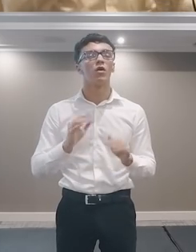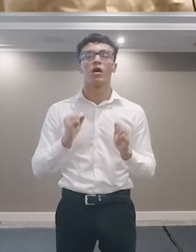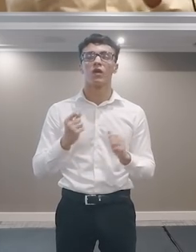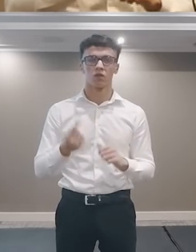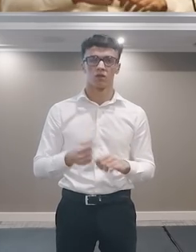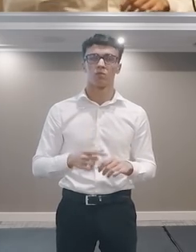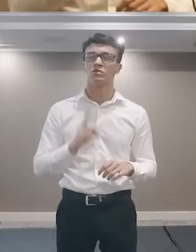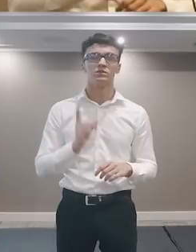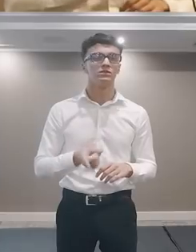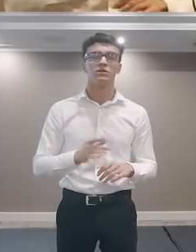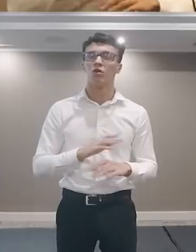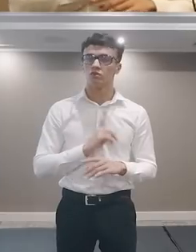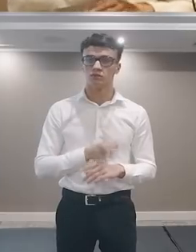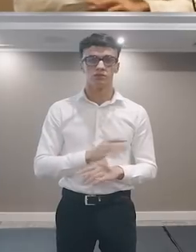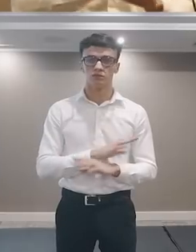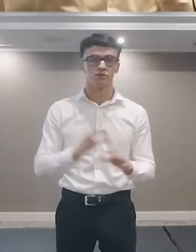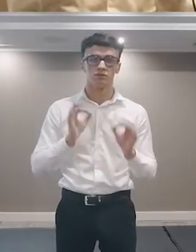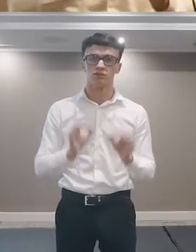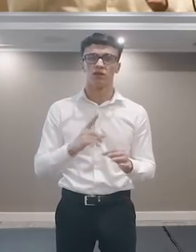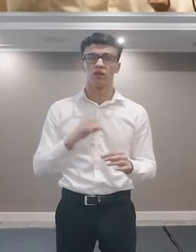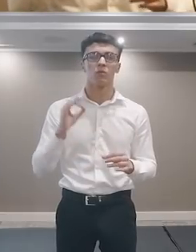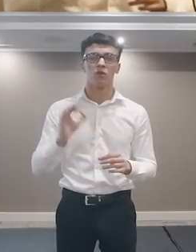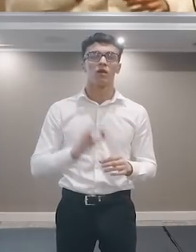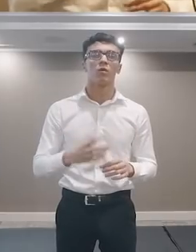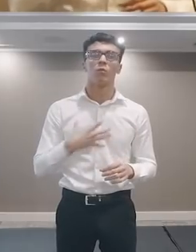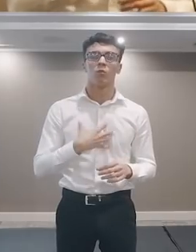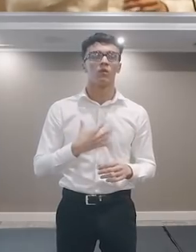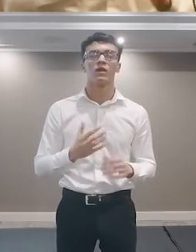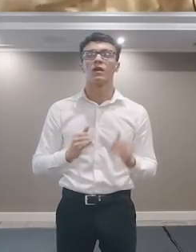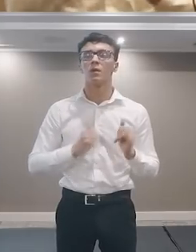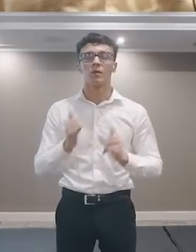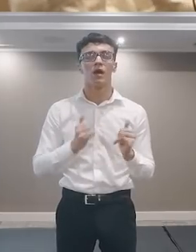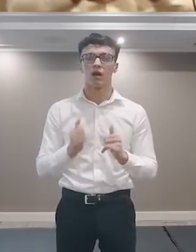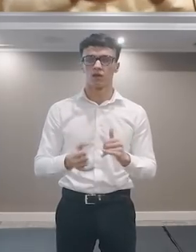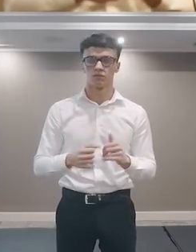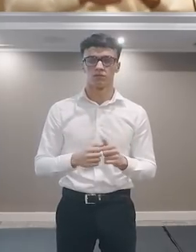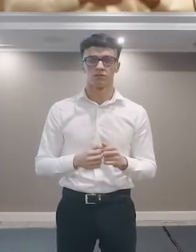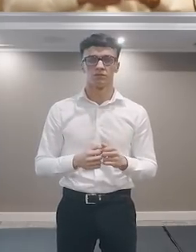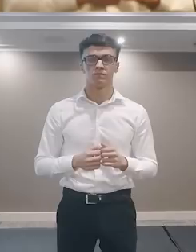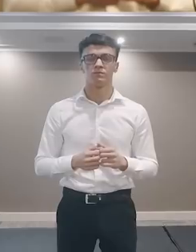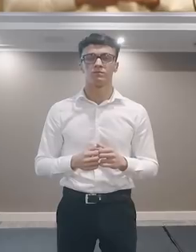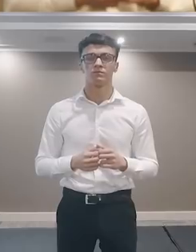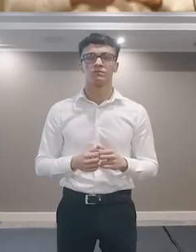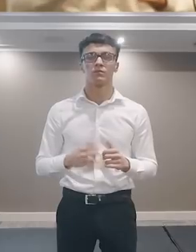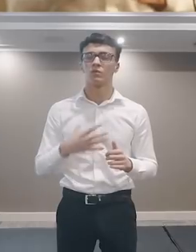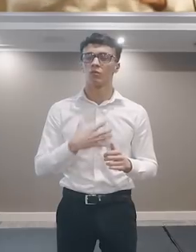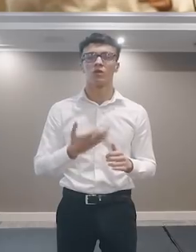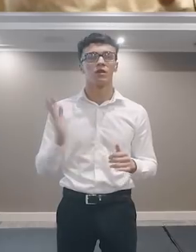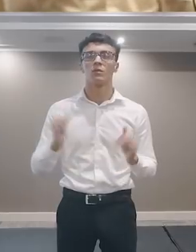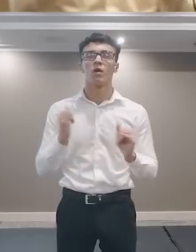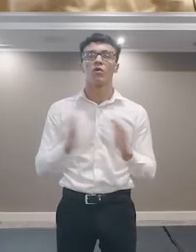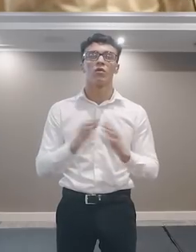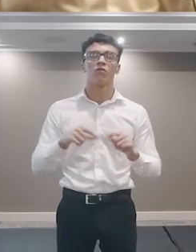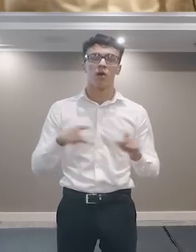vais a tener fecha para vuestras vacaciones sí o sí y os vais a poder permitir iros iros con vuestra familia